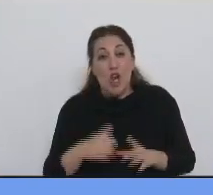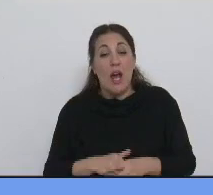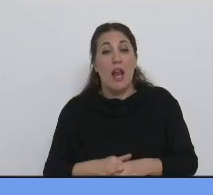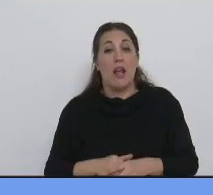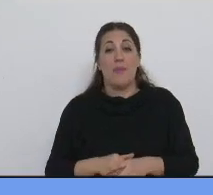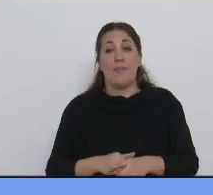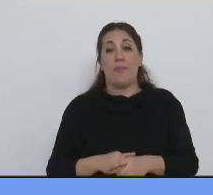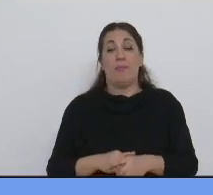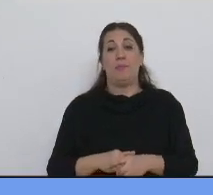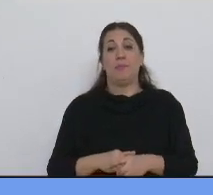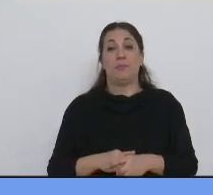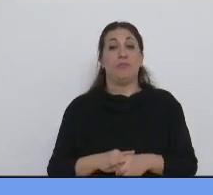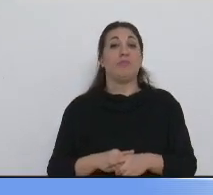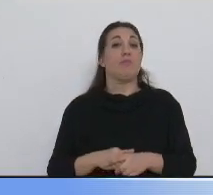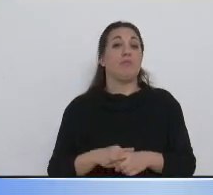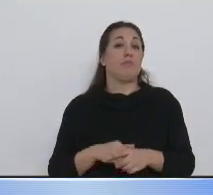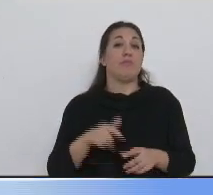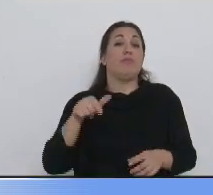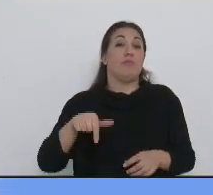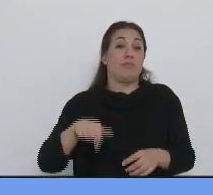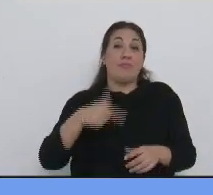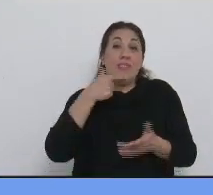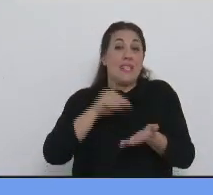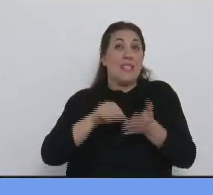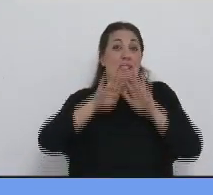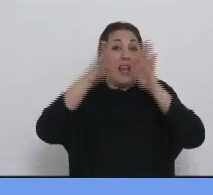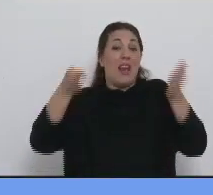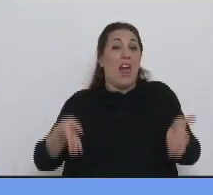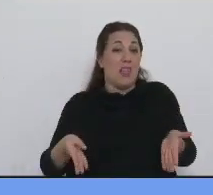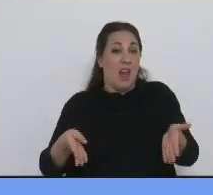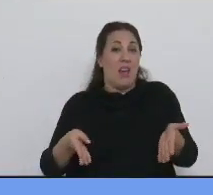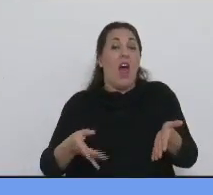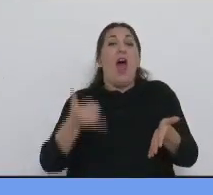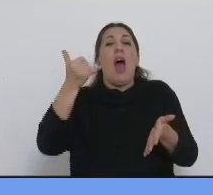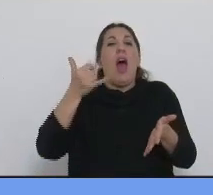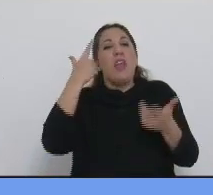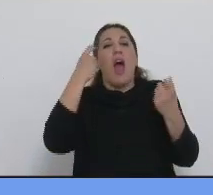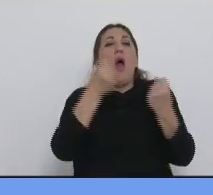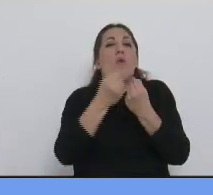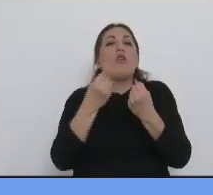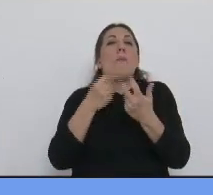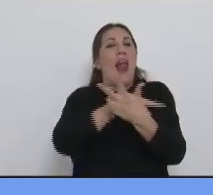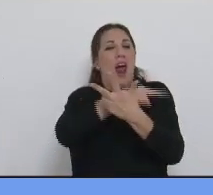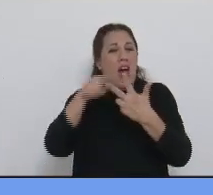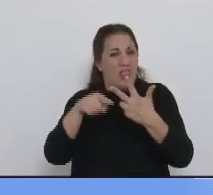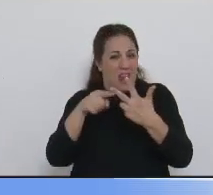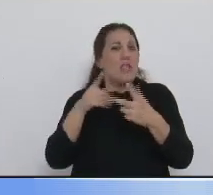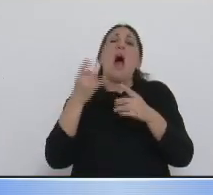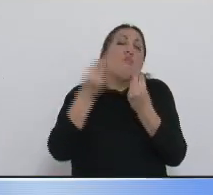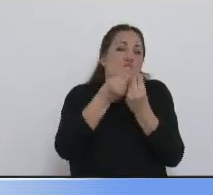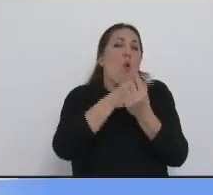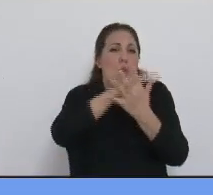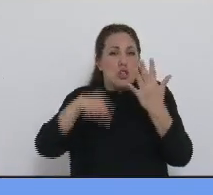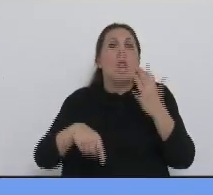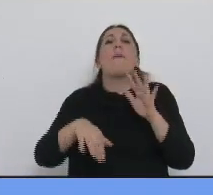a este senado de la nación acuerdo para tres tipos o varios pero principalmente para tres